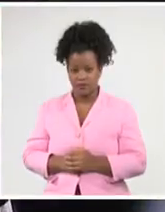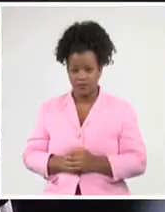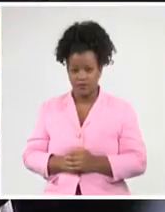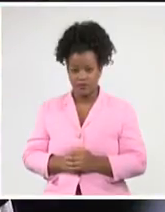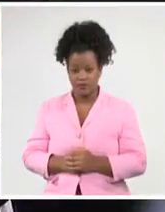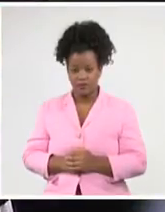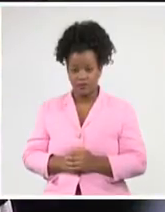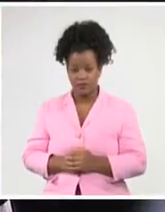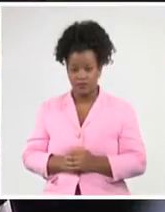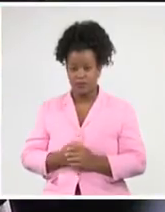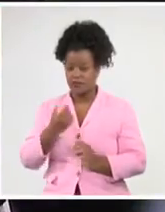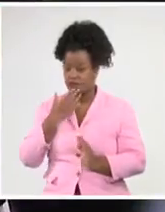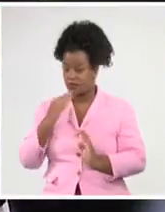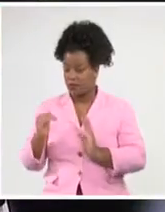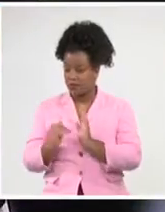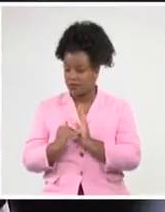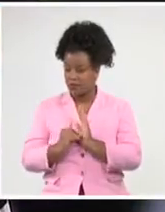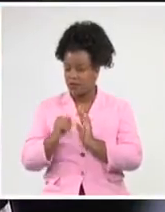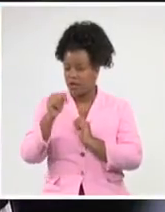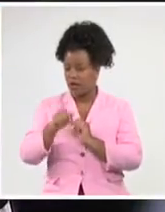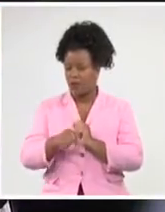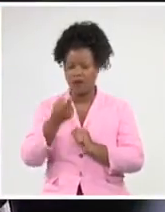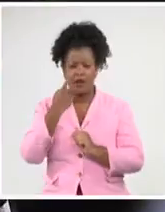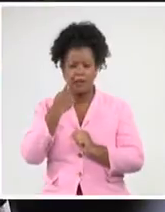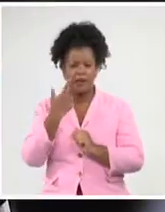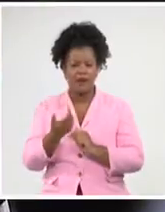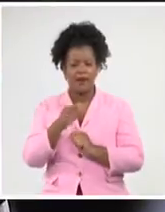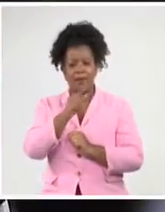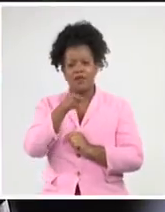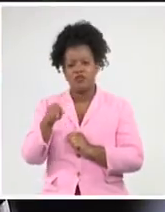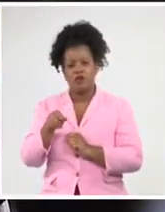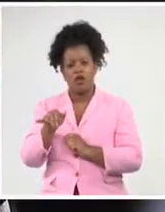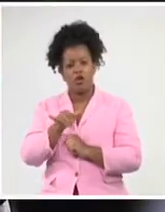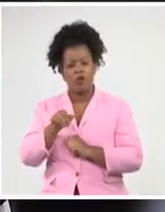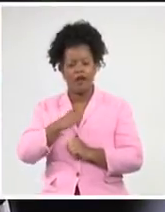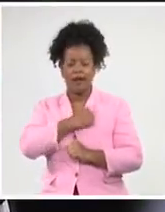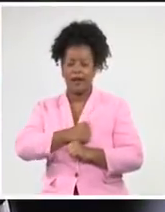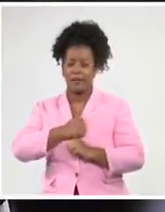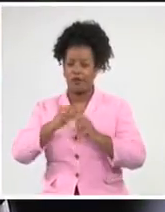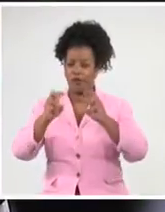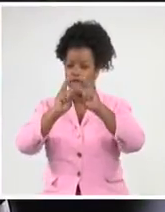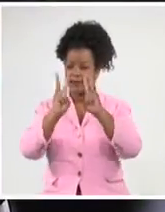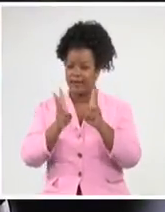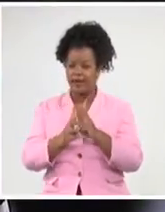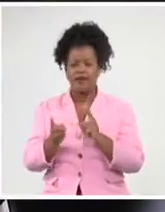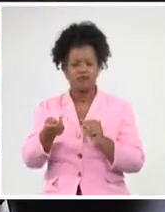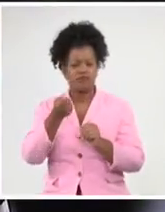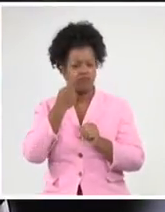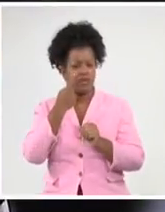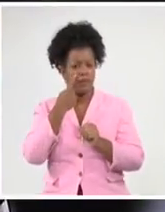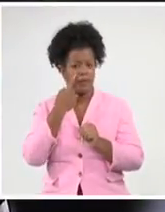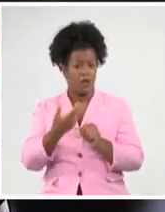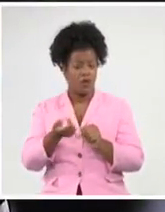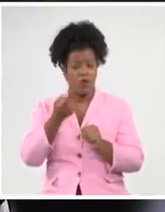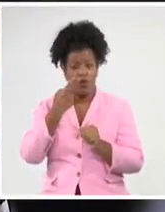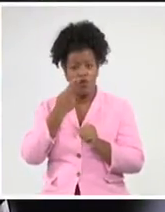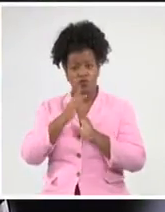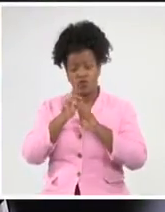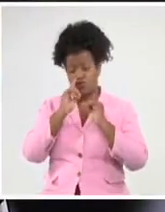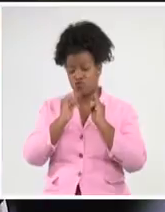Buenas tardes, les invito ahora a repasar las muestras de cariño que a través de las redes sociales hemos podido encontrar tras conocer la noticia